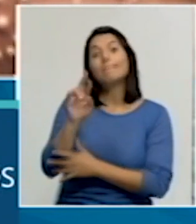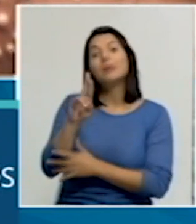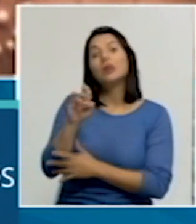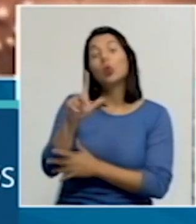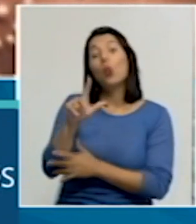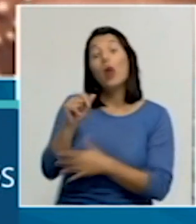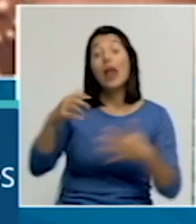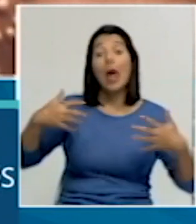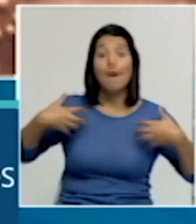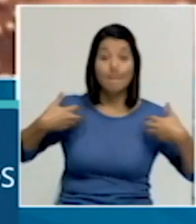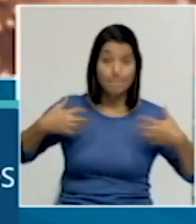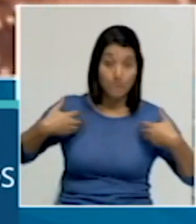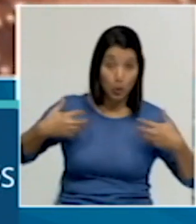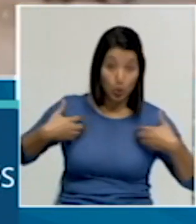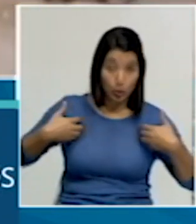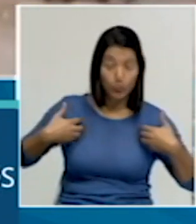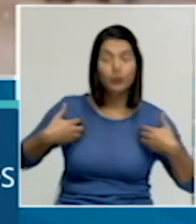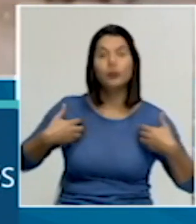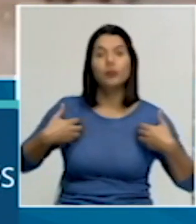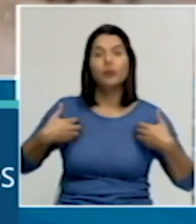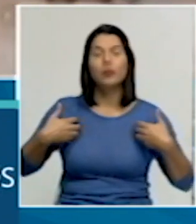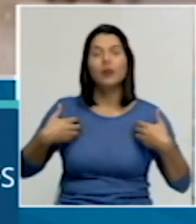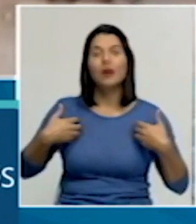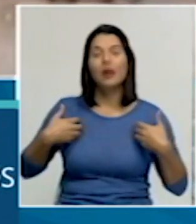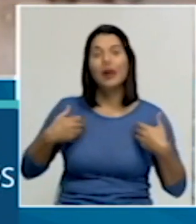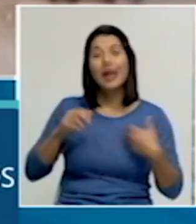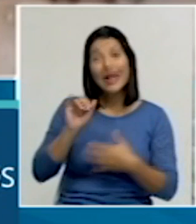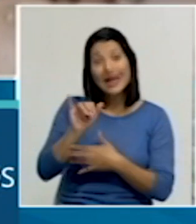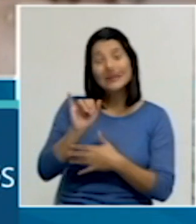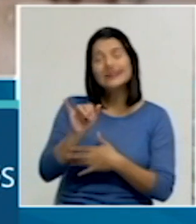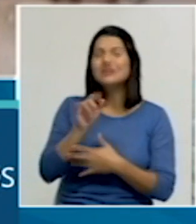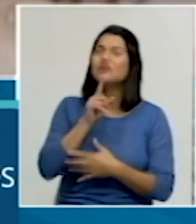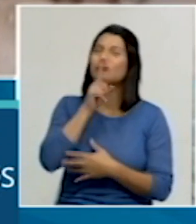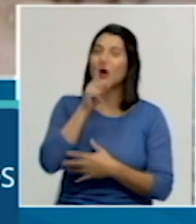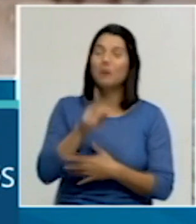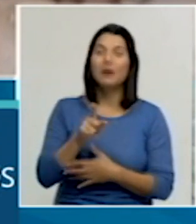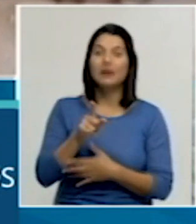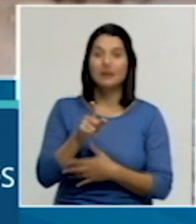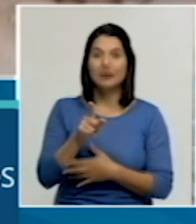los simios, como se quiera llamar, en realidad